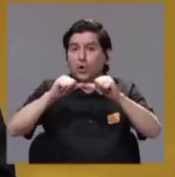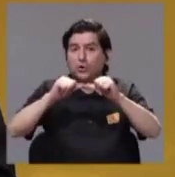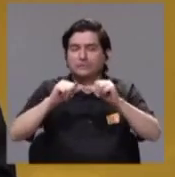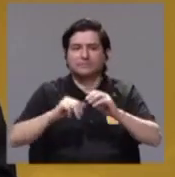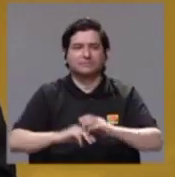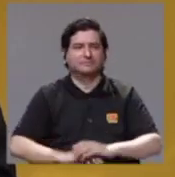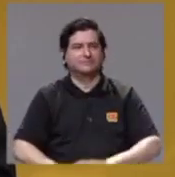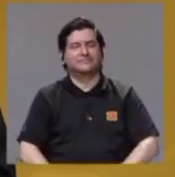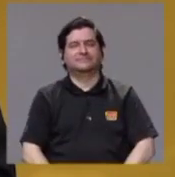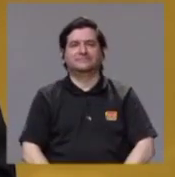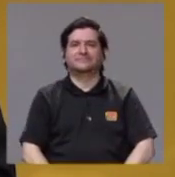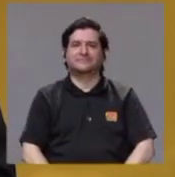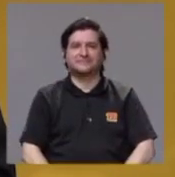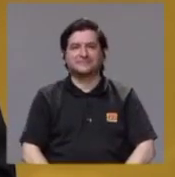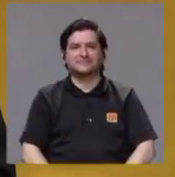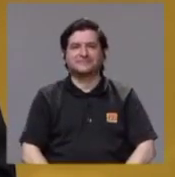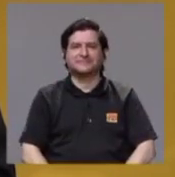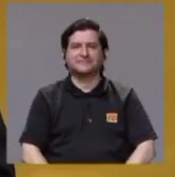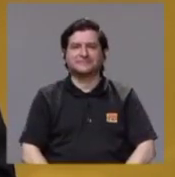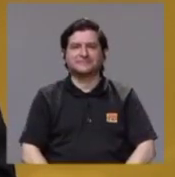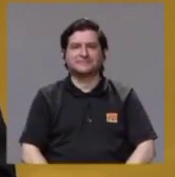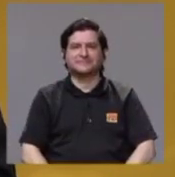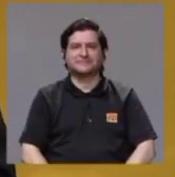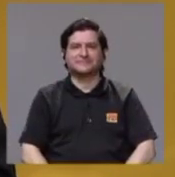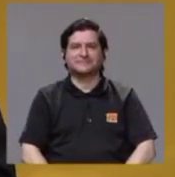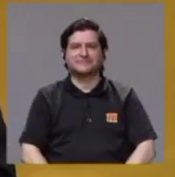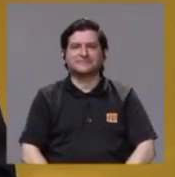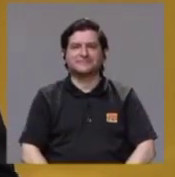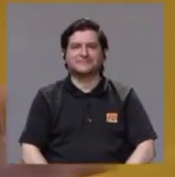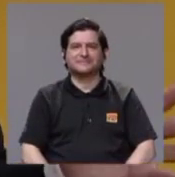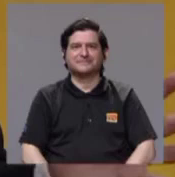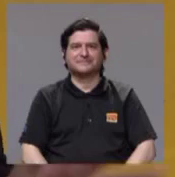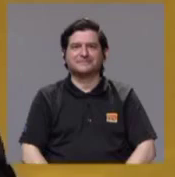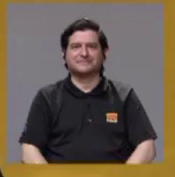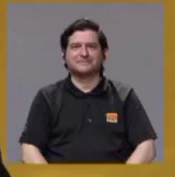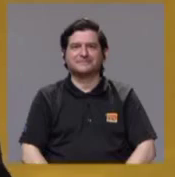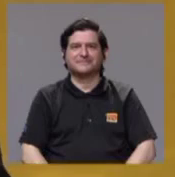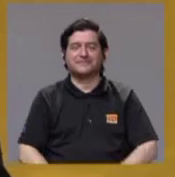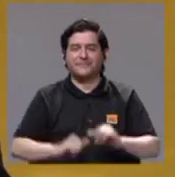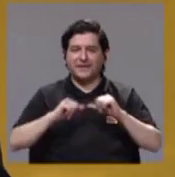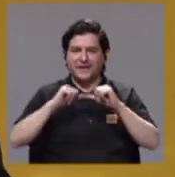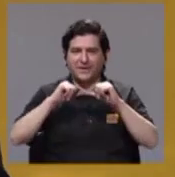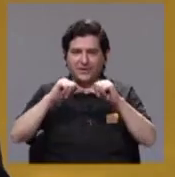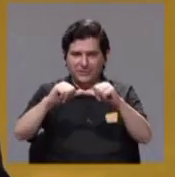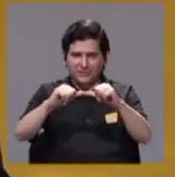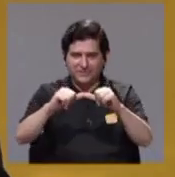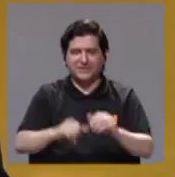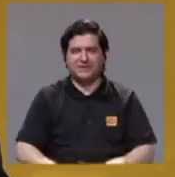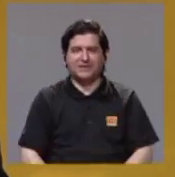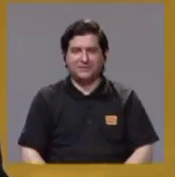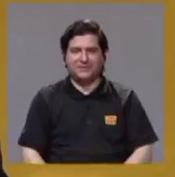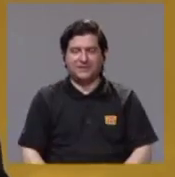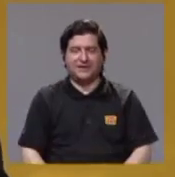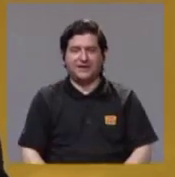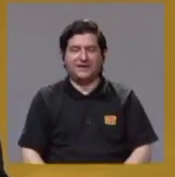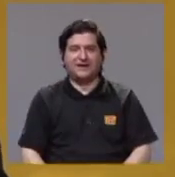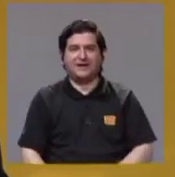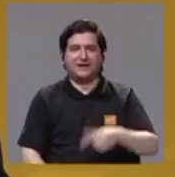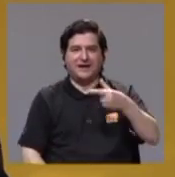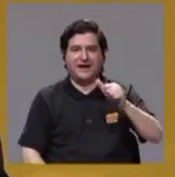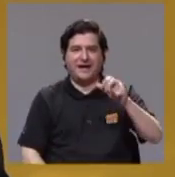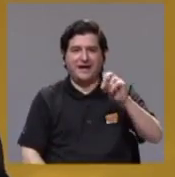Regresamos a Gante o a Valladolid o a México o a San Pedro de Montes de Oca,